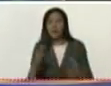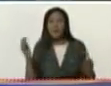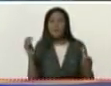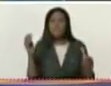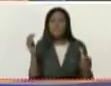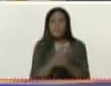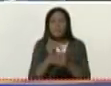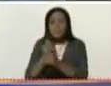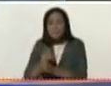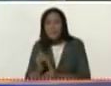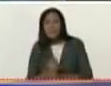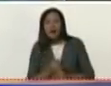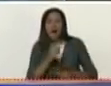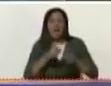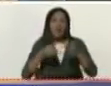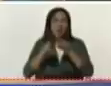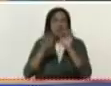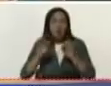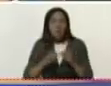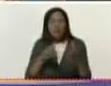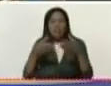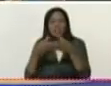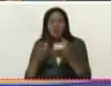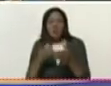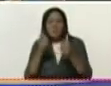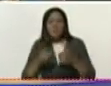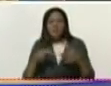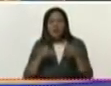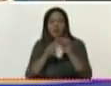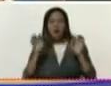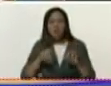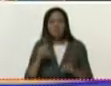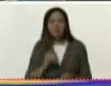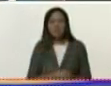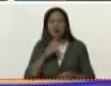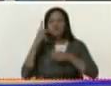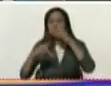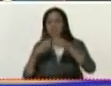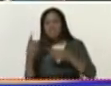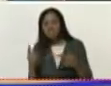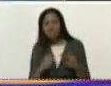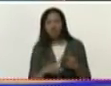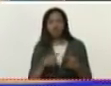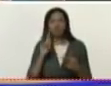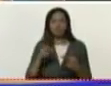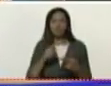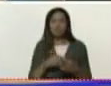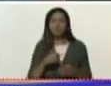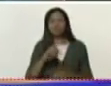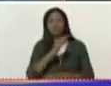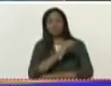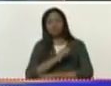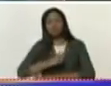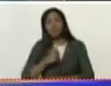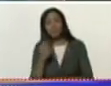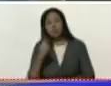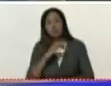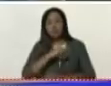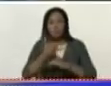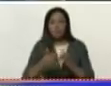capturados parte de los operadores políticos, policiales de este